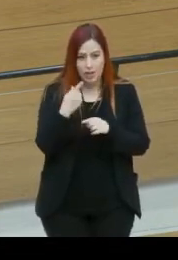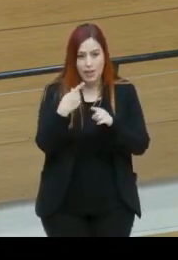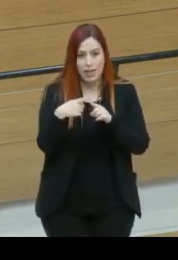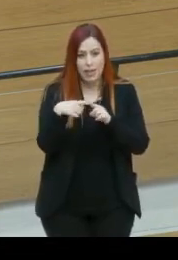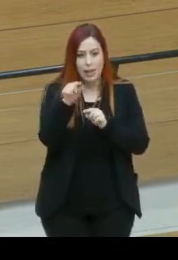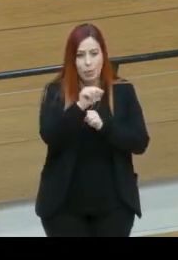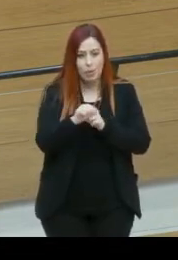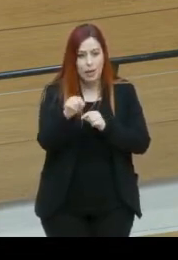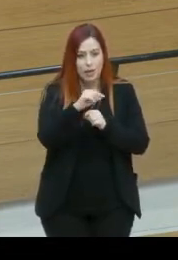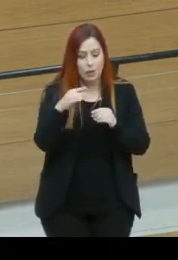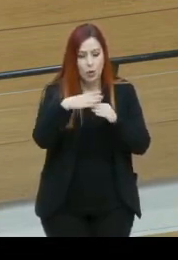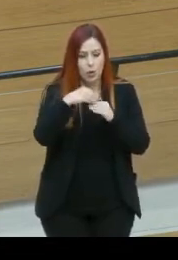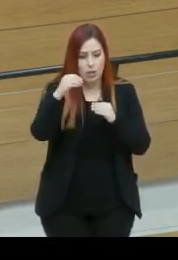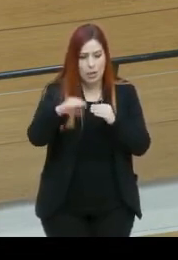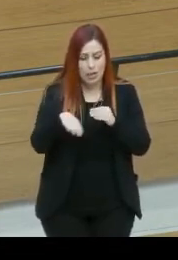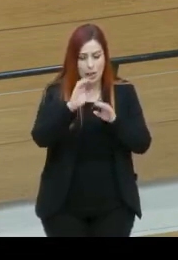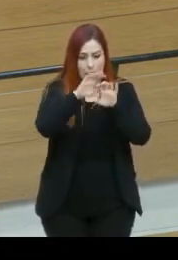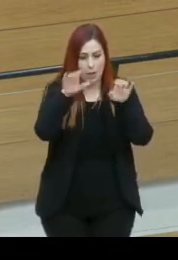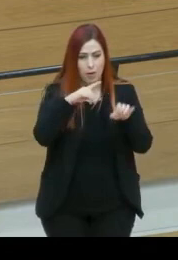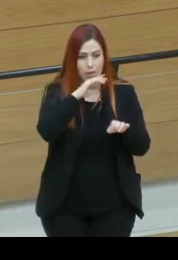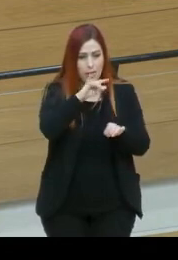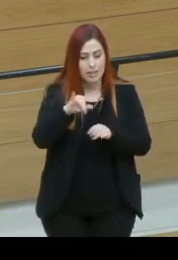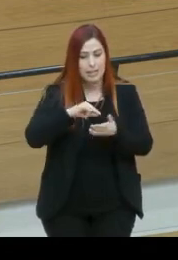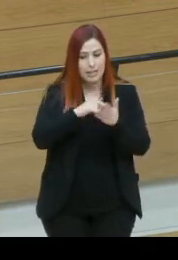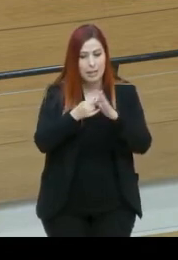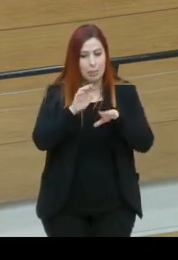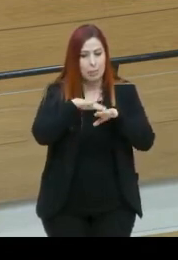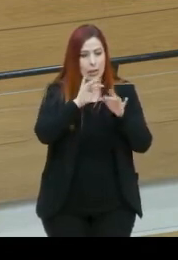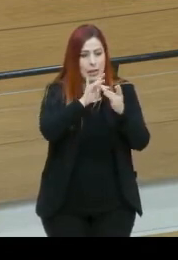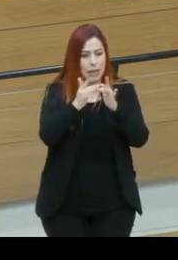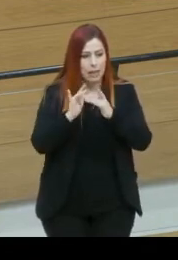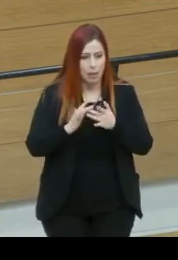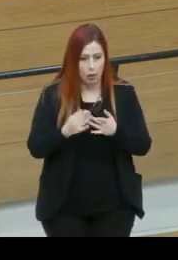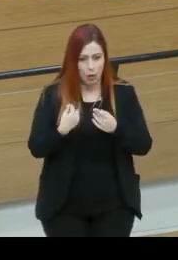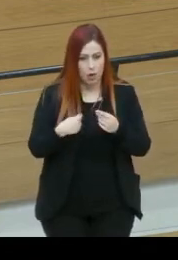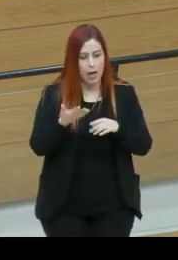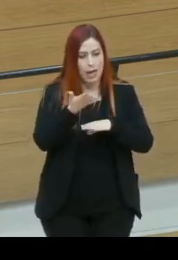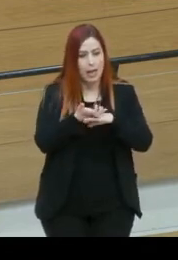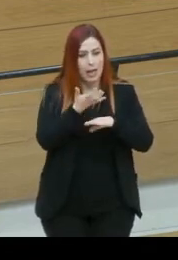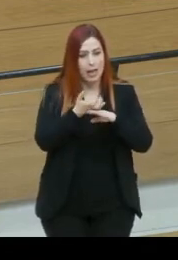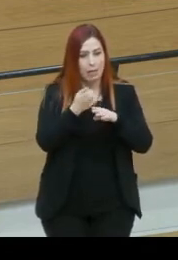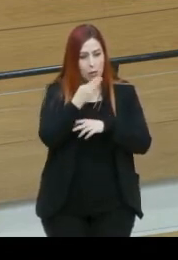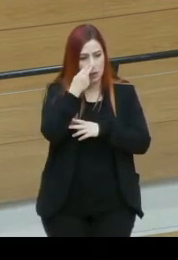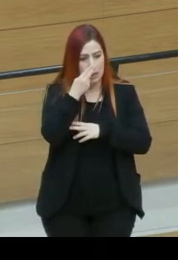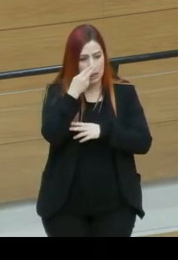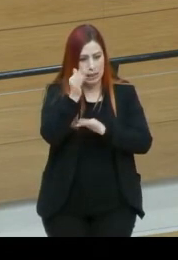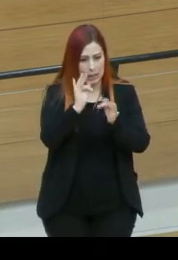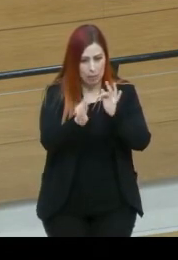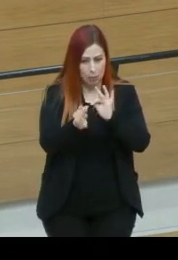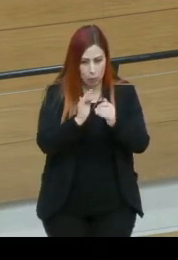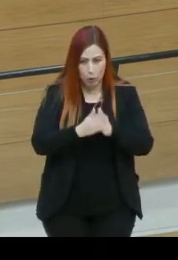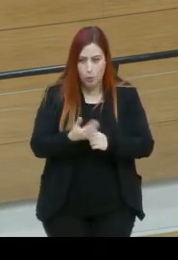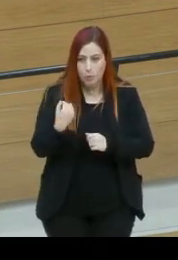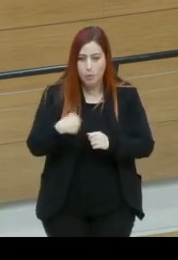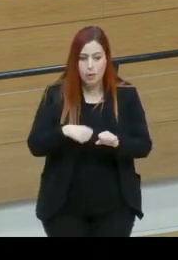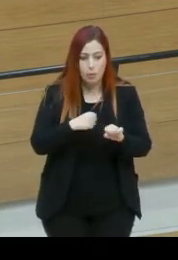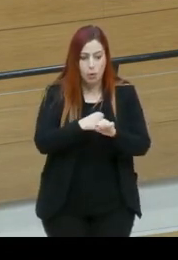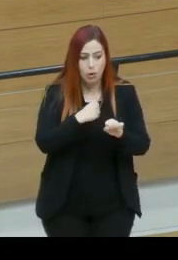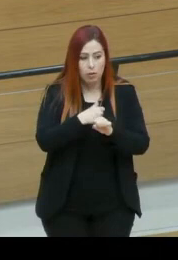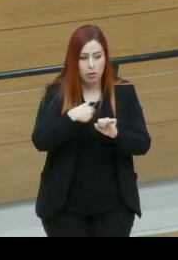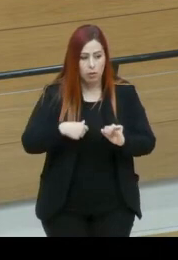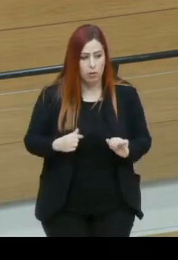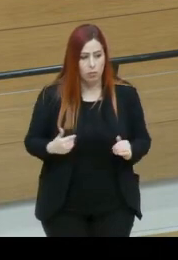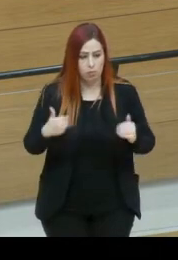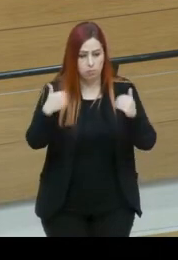de sílice decoradas con azúcares como sistemas para interaccionar con receptores de interés terapéutico. Este trabajo lo estoy llevando a cabo